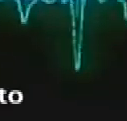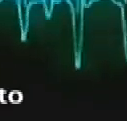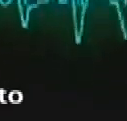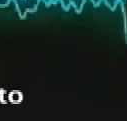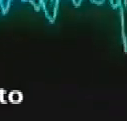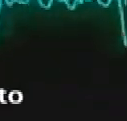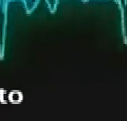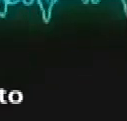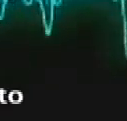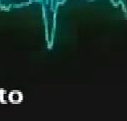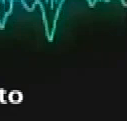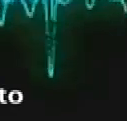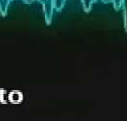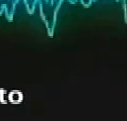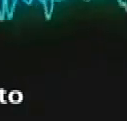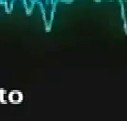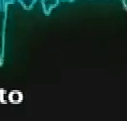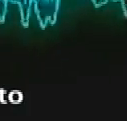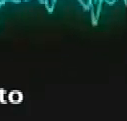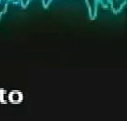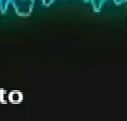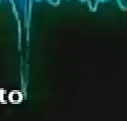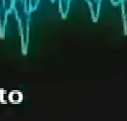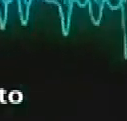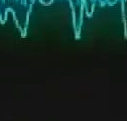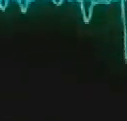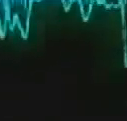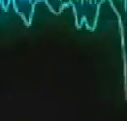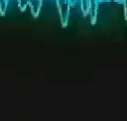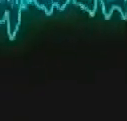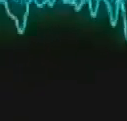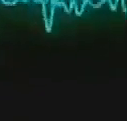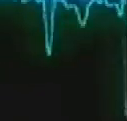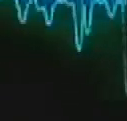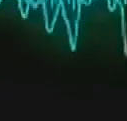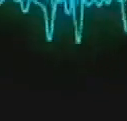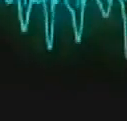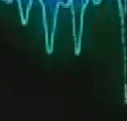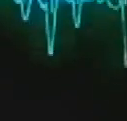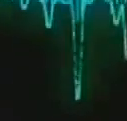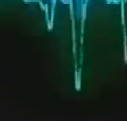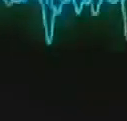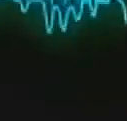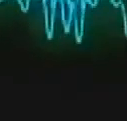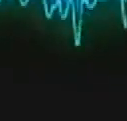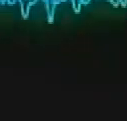a partir de este momento entramos en comunicación solamente por esta vía.